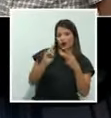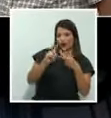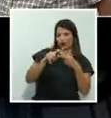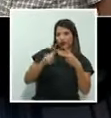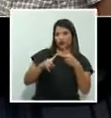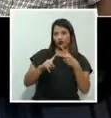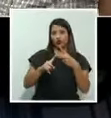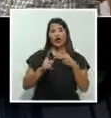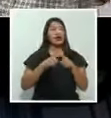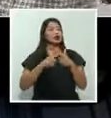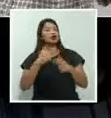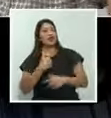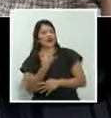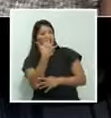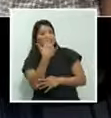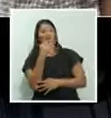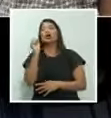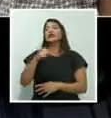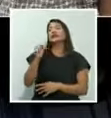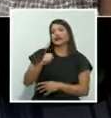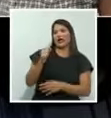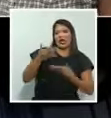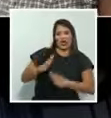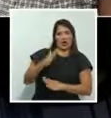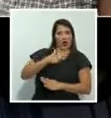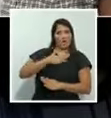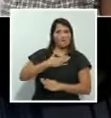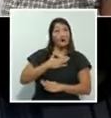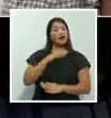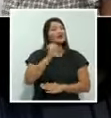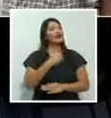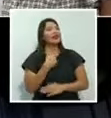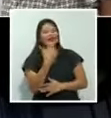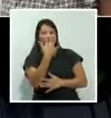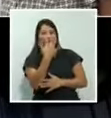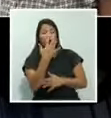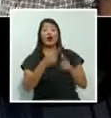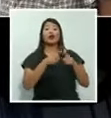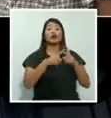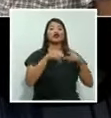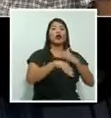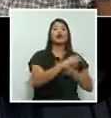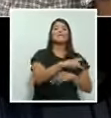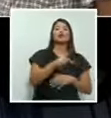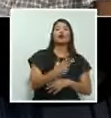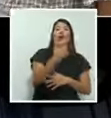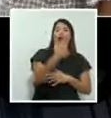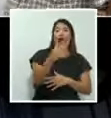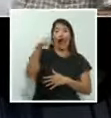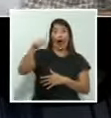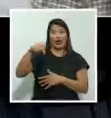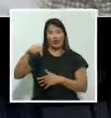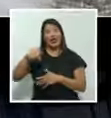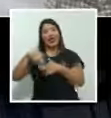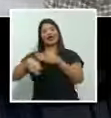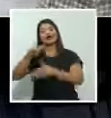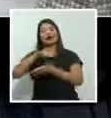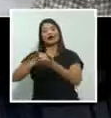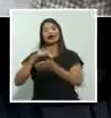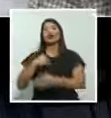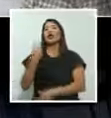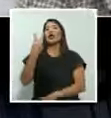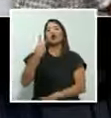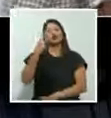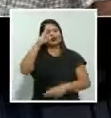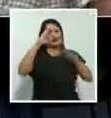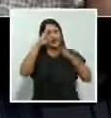Son entonces cinco. Son hijos vivos. Claro, claro, cinco. ¿Eh? Entonces en Punta Arenas tiene tres y acá en el lado San José, dos. Dos.